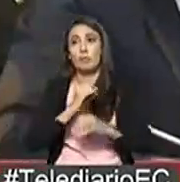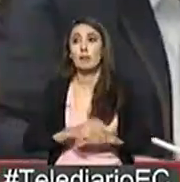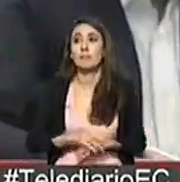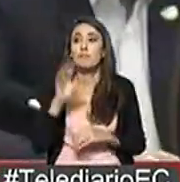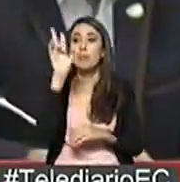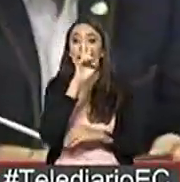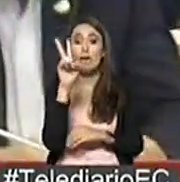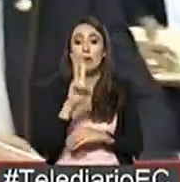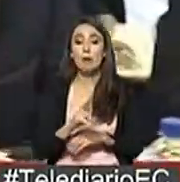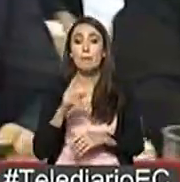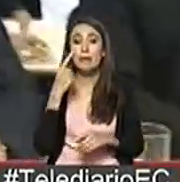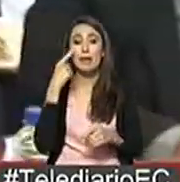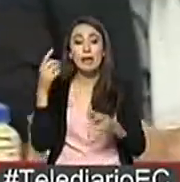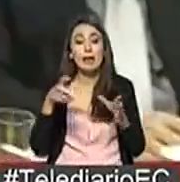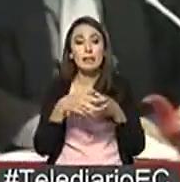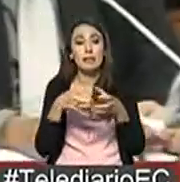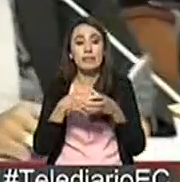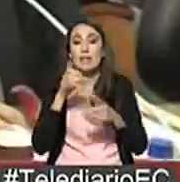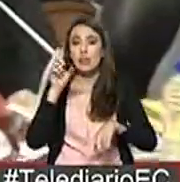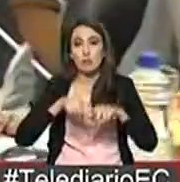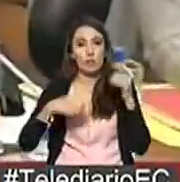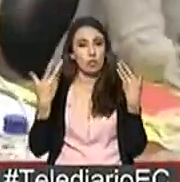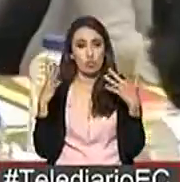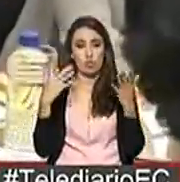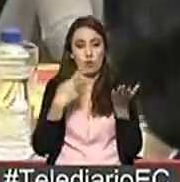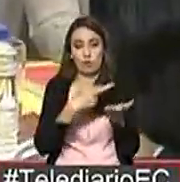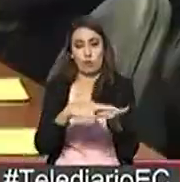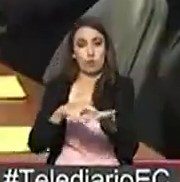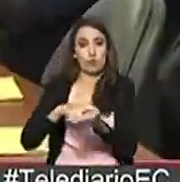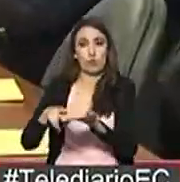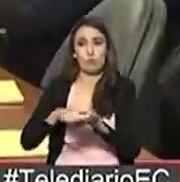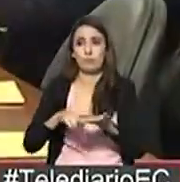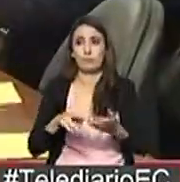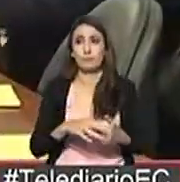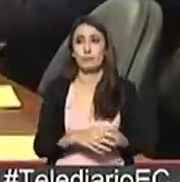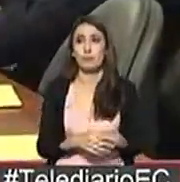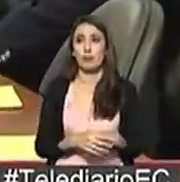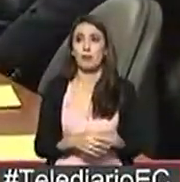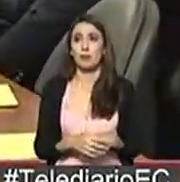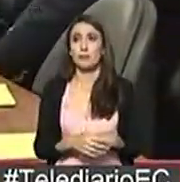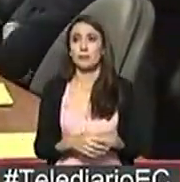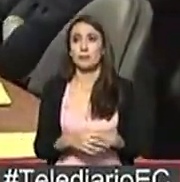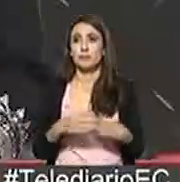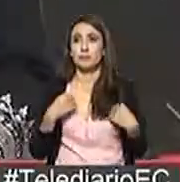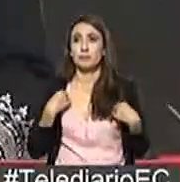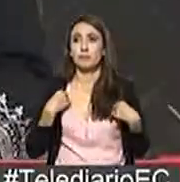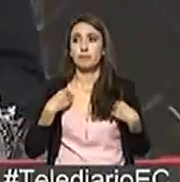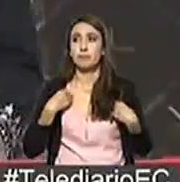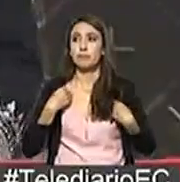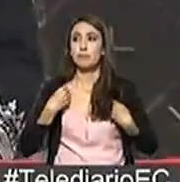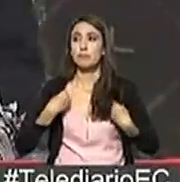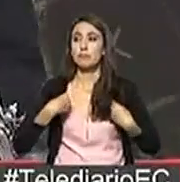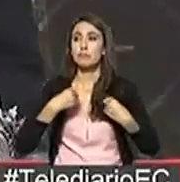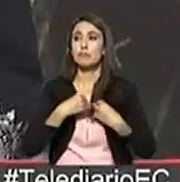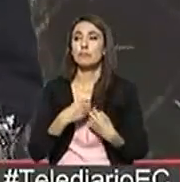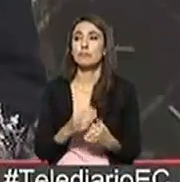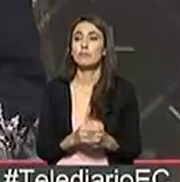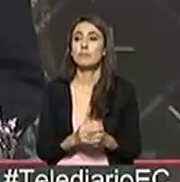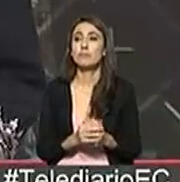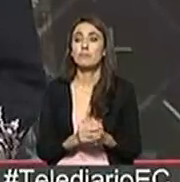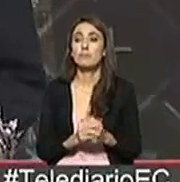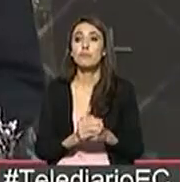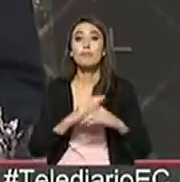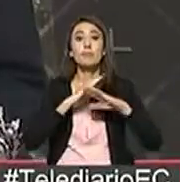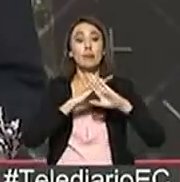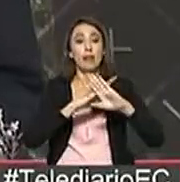se realizarán comparecencias para estructurar la información recabada hasta el momento. Alec Llanos, medios públicos. El ataque al